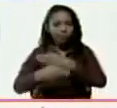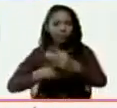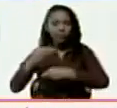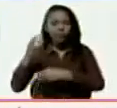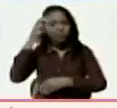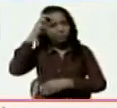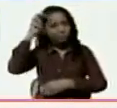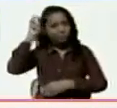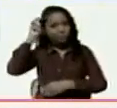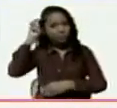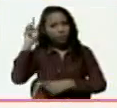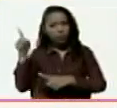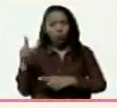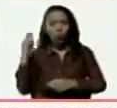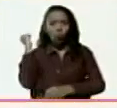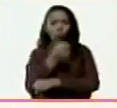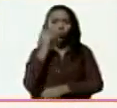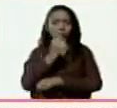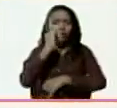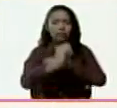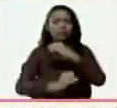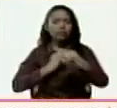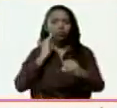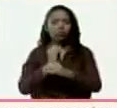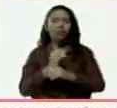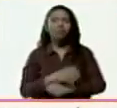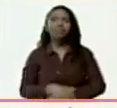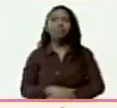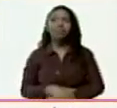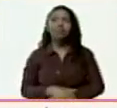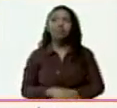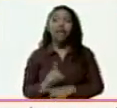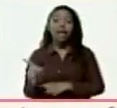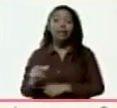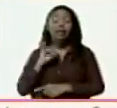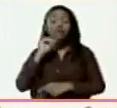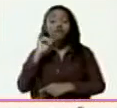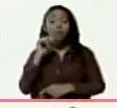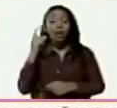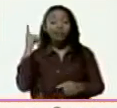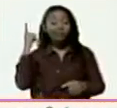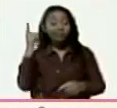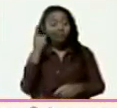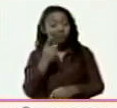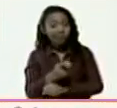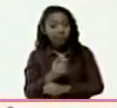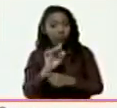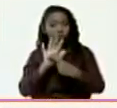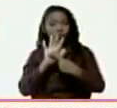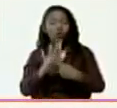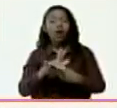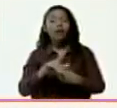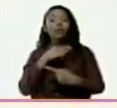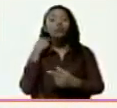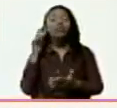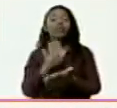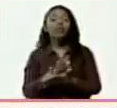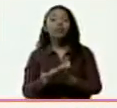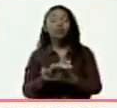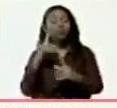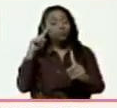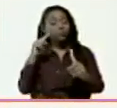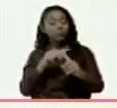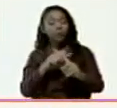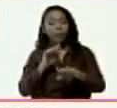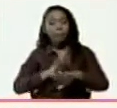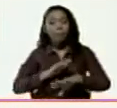canciller con la corte penal internacional en este informe se debe presentar los daños directos e indirectos causados